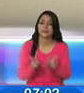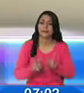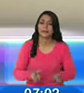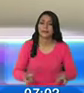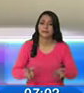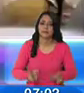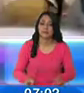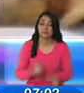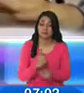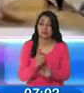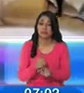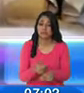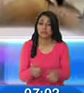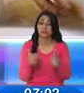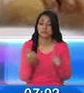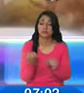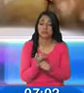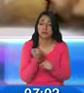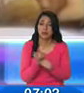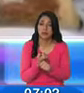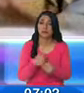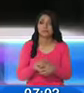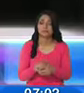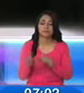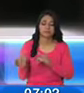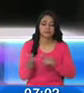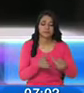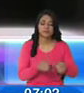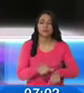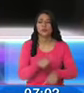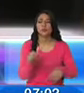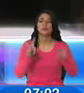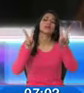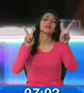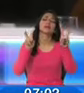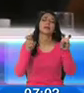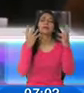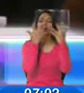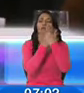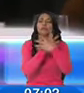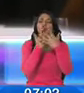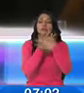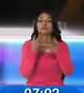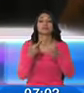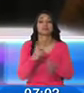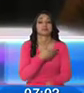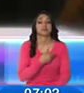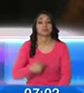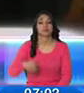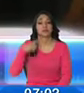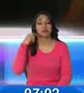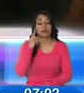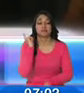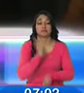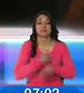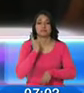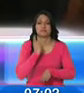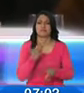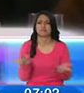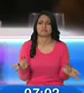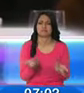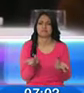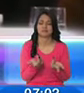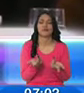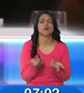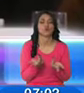de esas instalaciones. Otro caso que generó confusión e incluso un llamado de atención del presidente Rafael Correa fue lo ocurrido